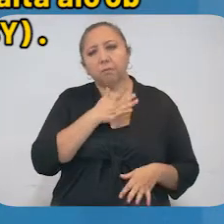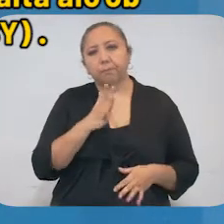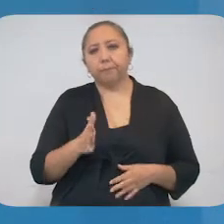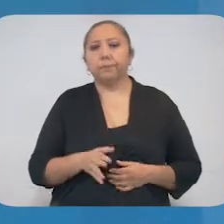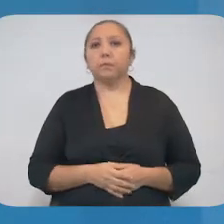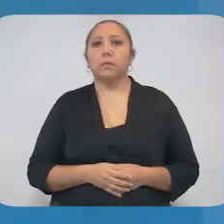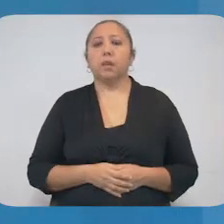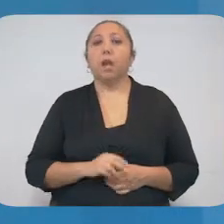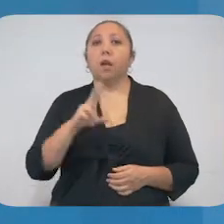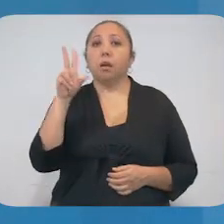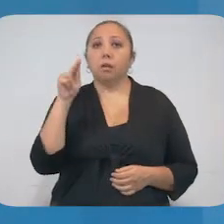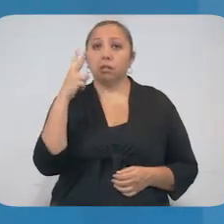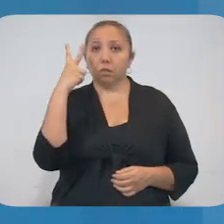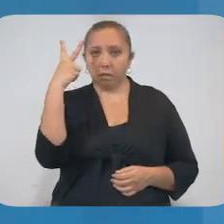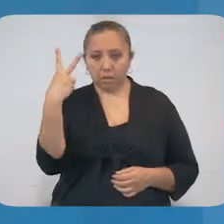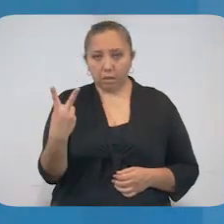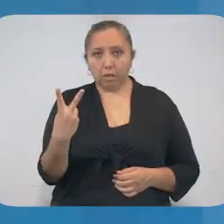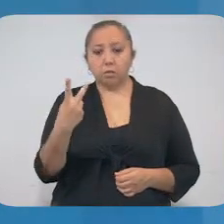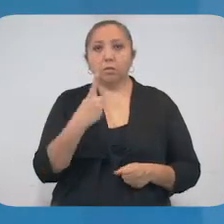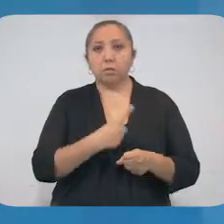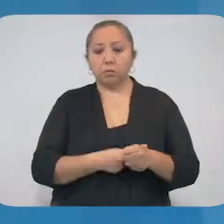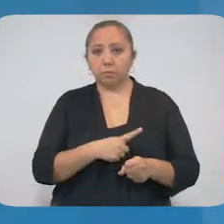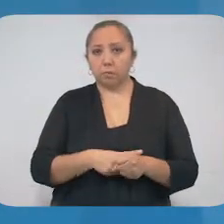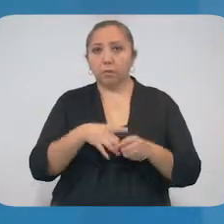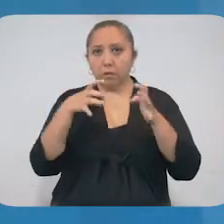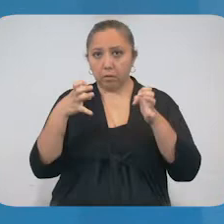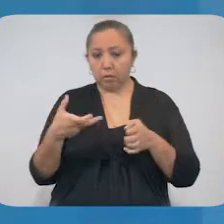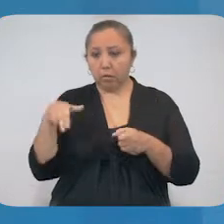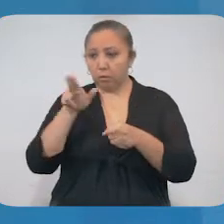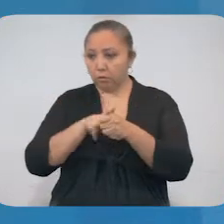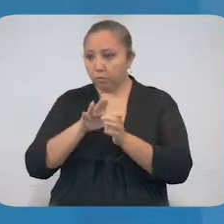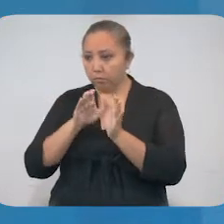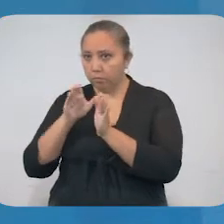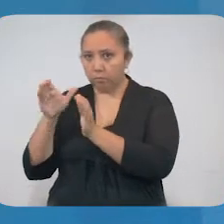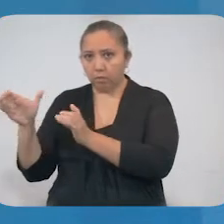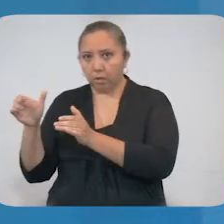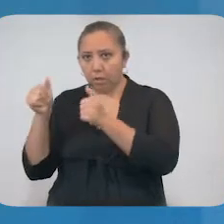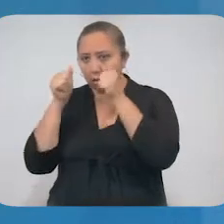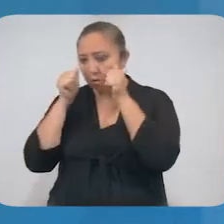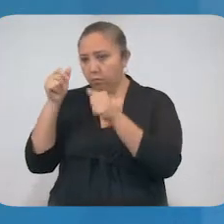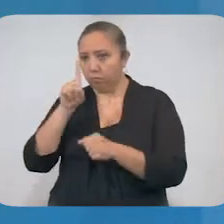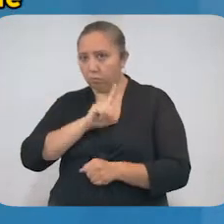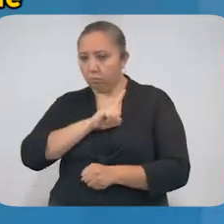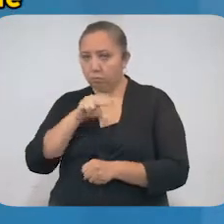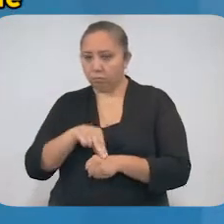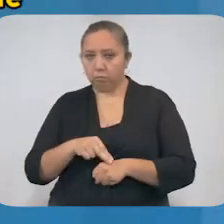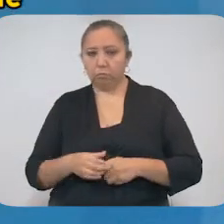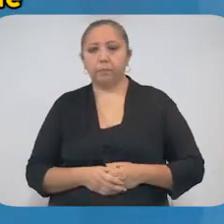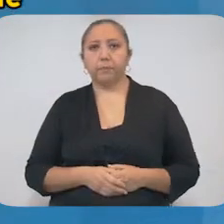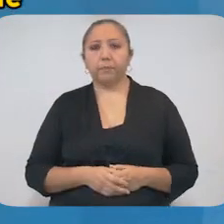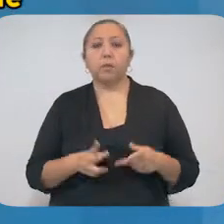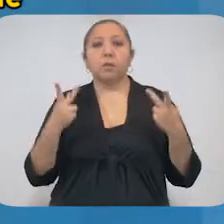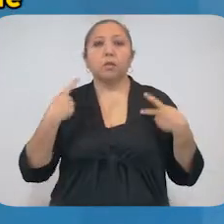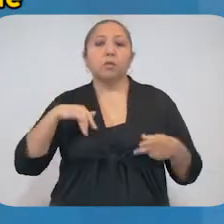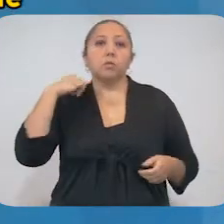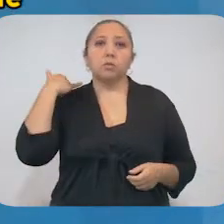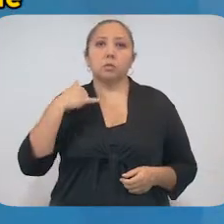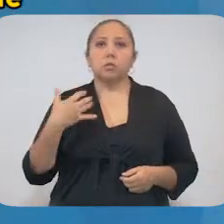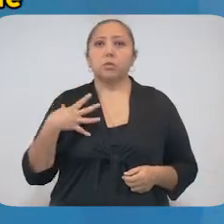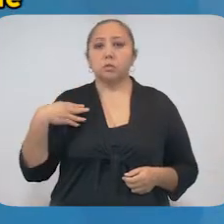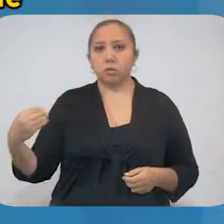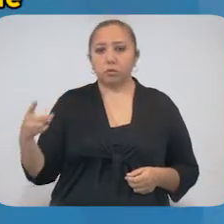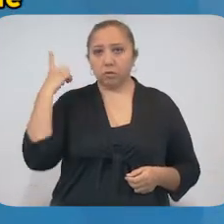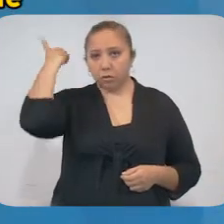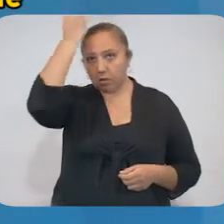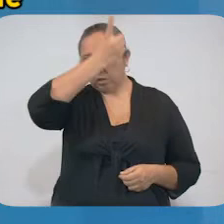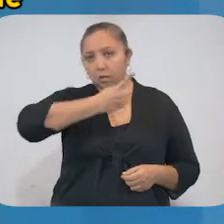leves. 82 de los casos confirmados están hospitalizados y en aislamiento total. La paciente yucateca contagiada